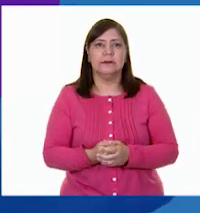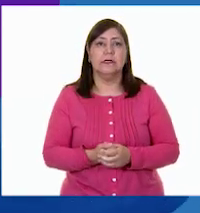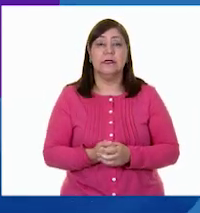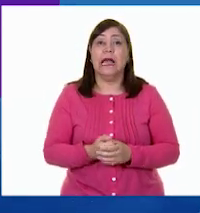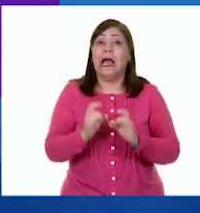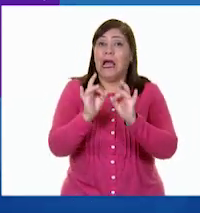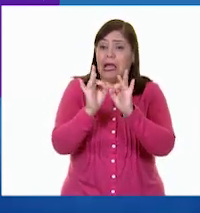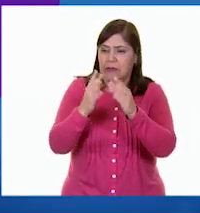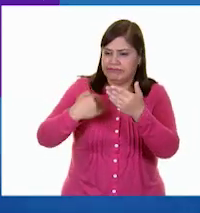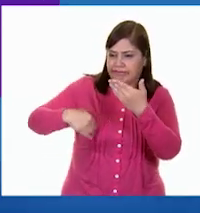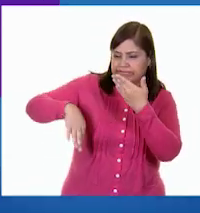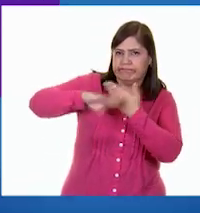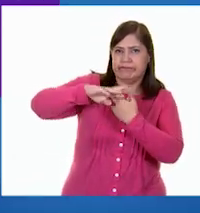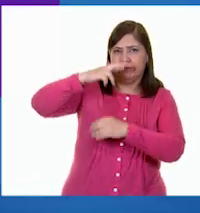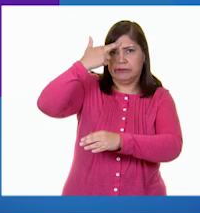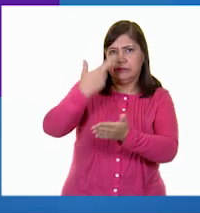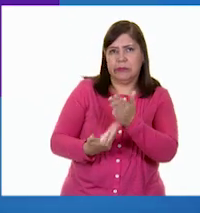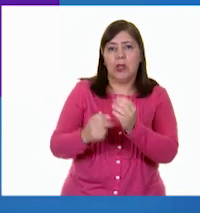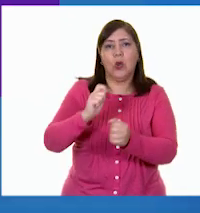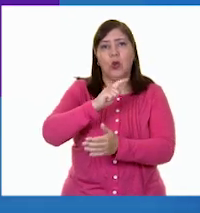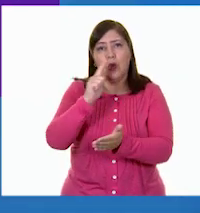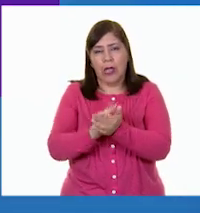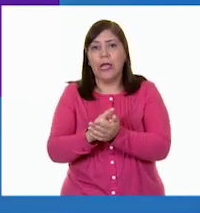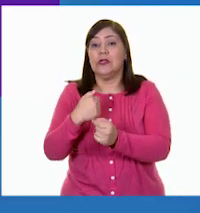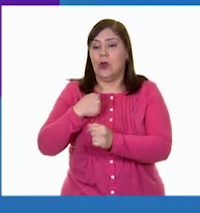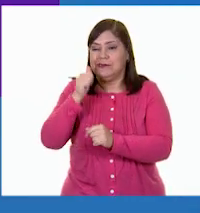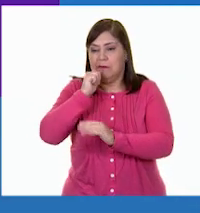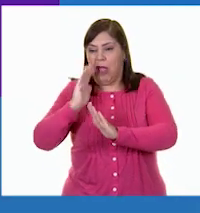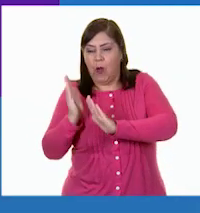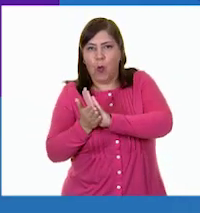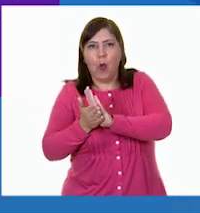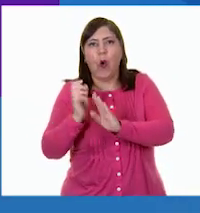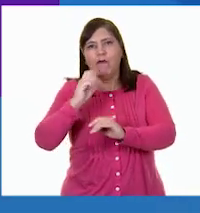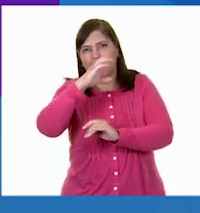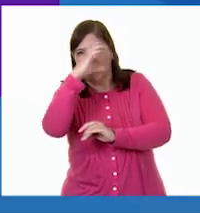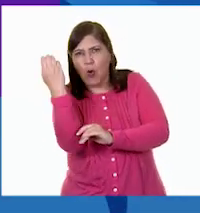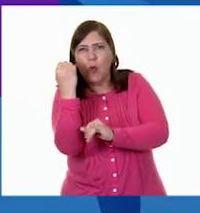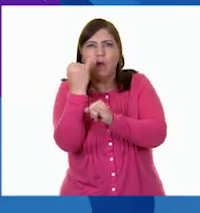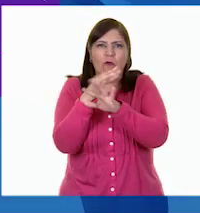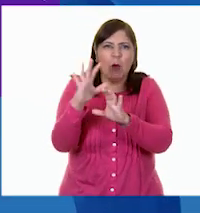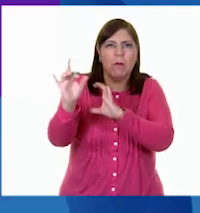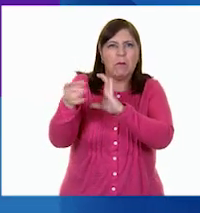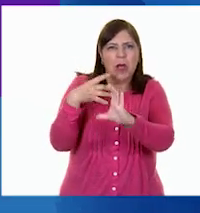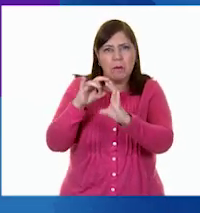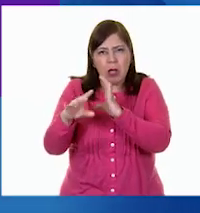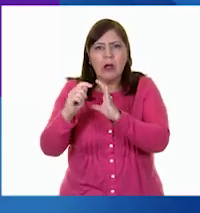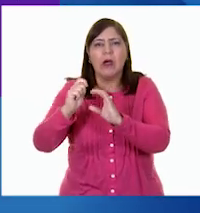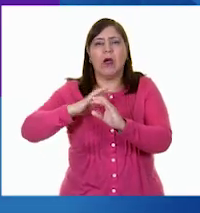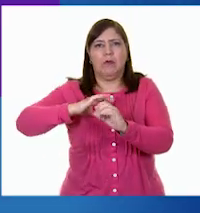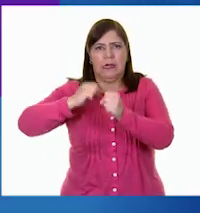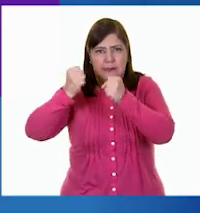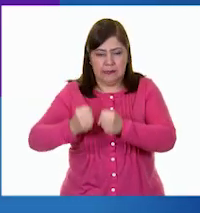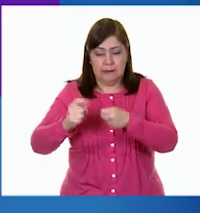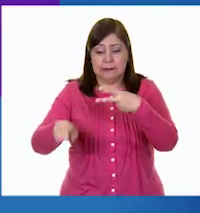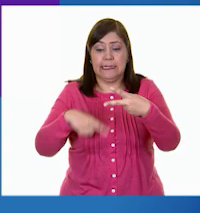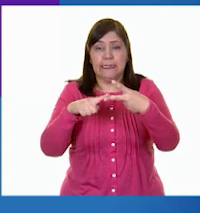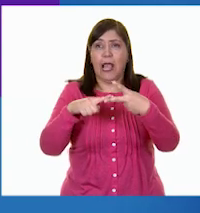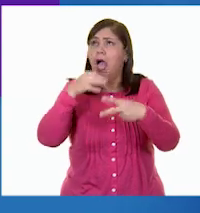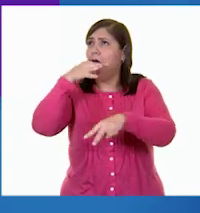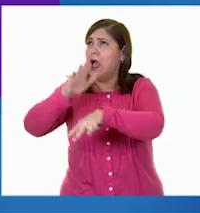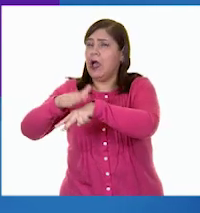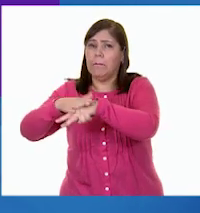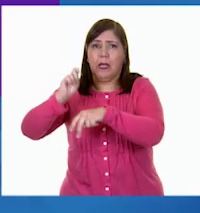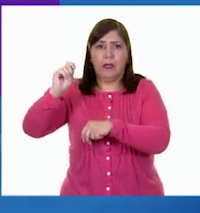un ciberdelito, siempre documenta la evidencia. Guarda la información en un lugar seguro. Alerta a un